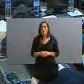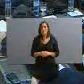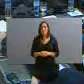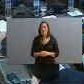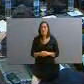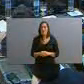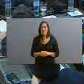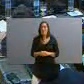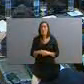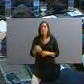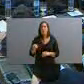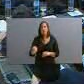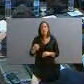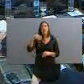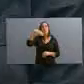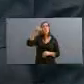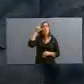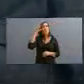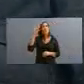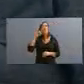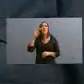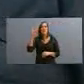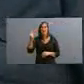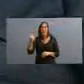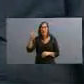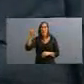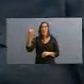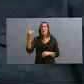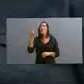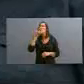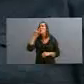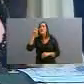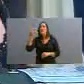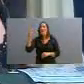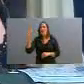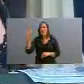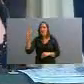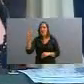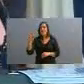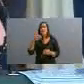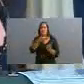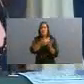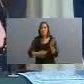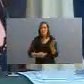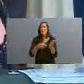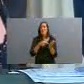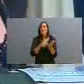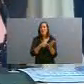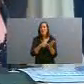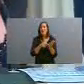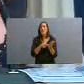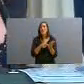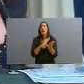La medida cautelar se ha transformado en una verdadera distorsión